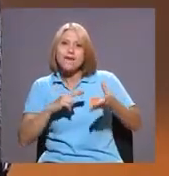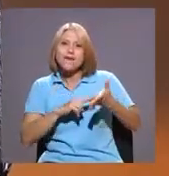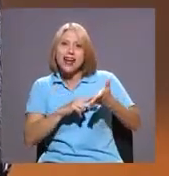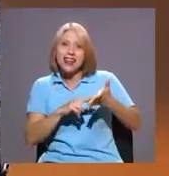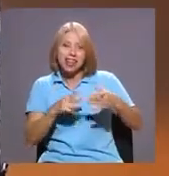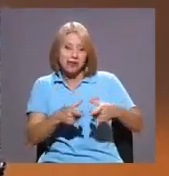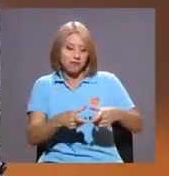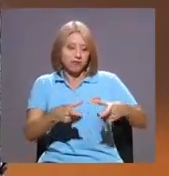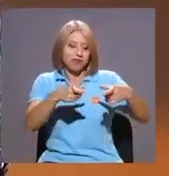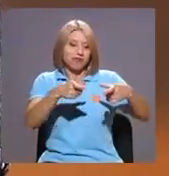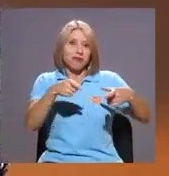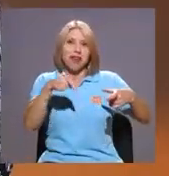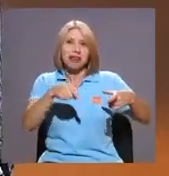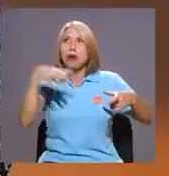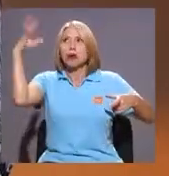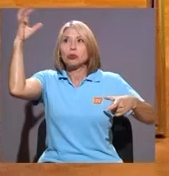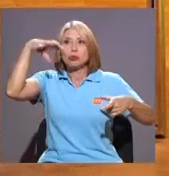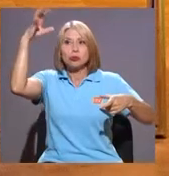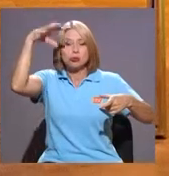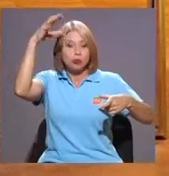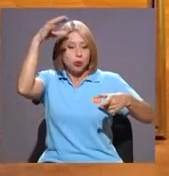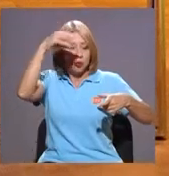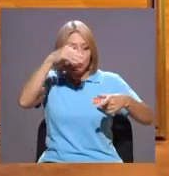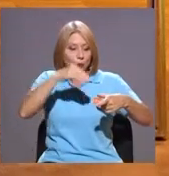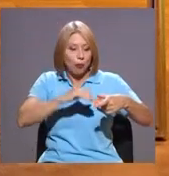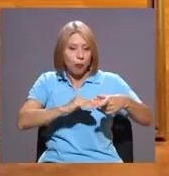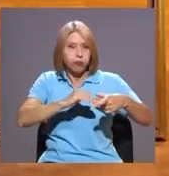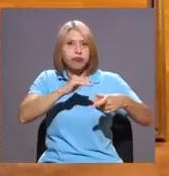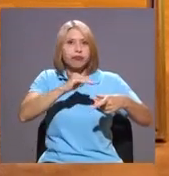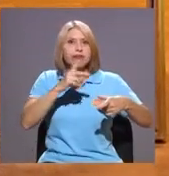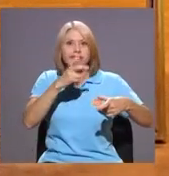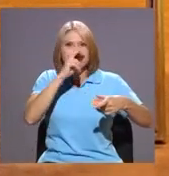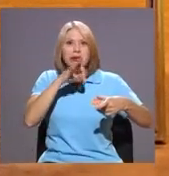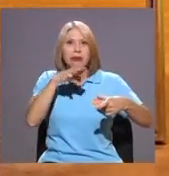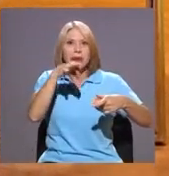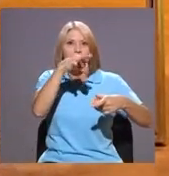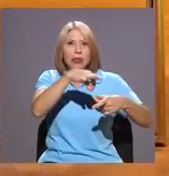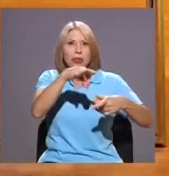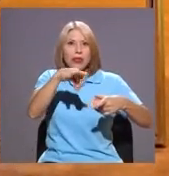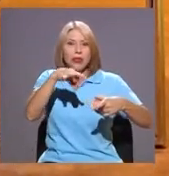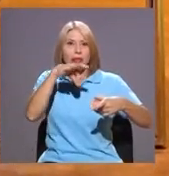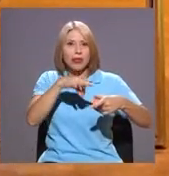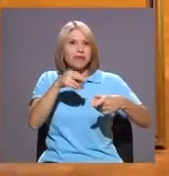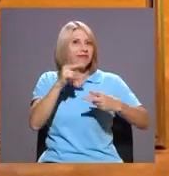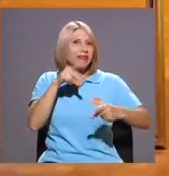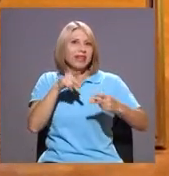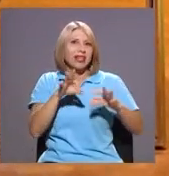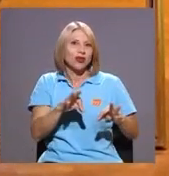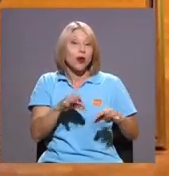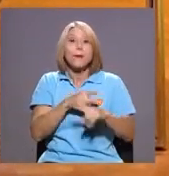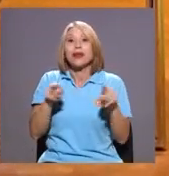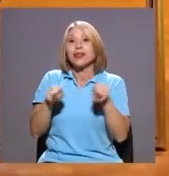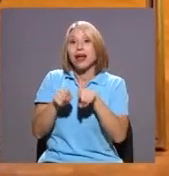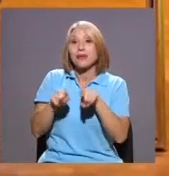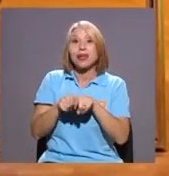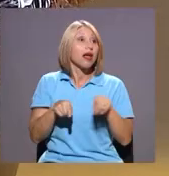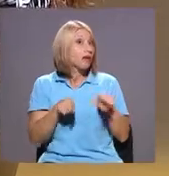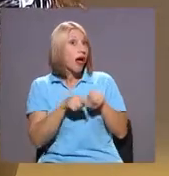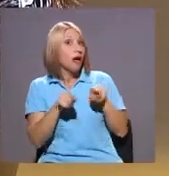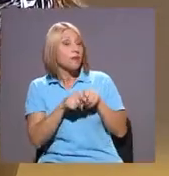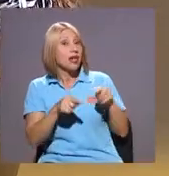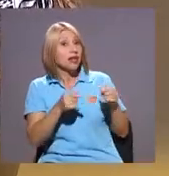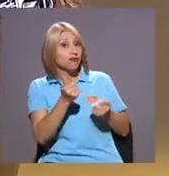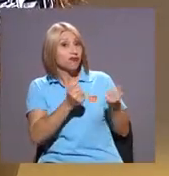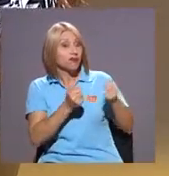en un lote, son criaderos perfectos. Pero otras cosas también, veíamos muchos... las famosas llantas, por ejemplo, usadas.